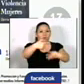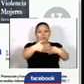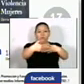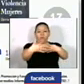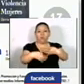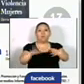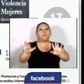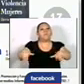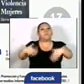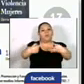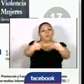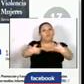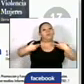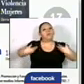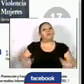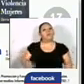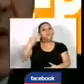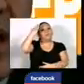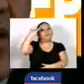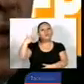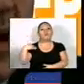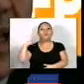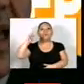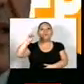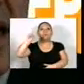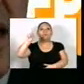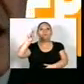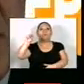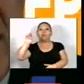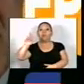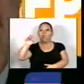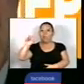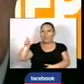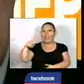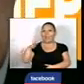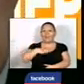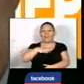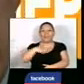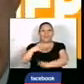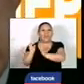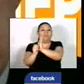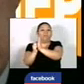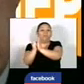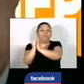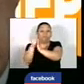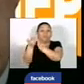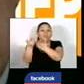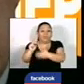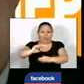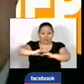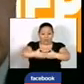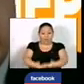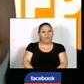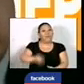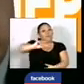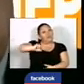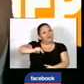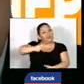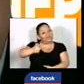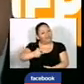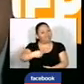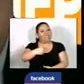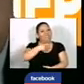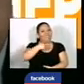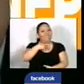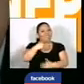Derechos Humanos en el caso de Manuela, una salvadoreña que padecía de cáncer linfático, tuvo su tercer embarazo y enfrentó diversas